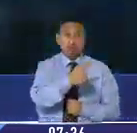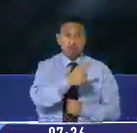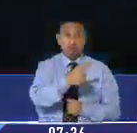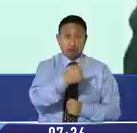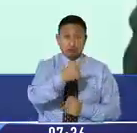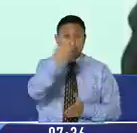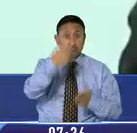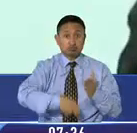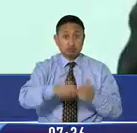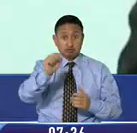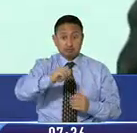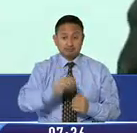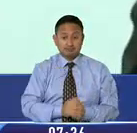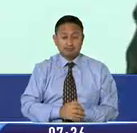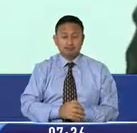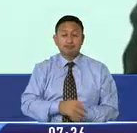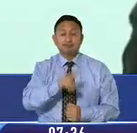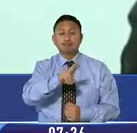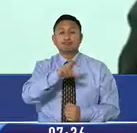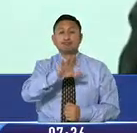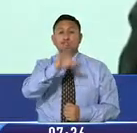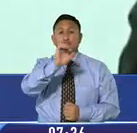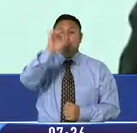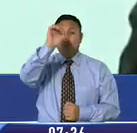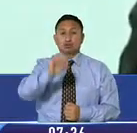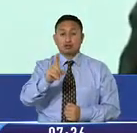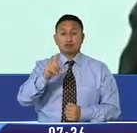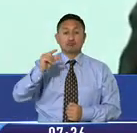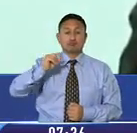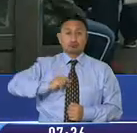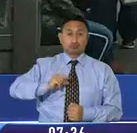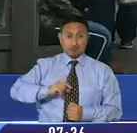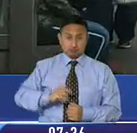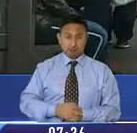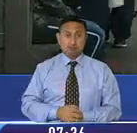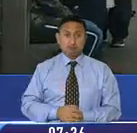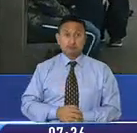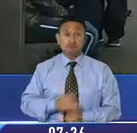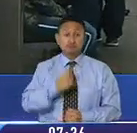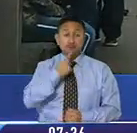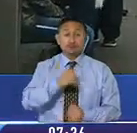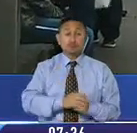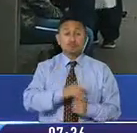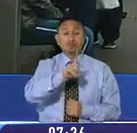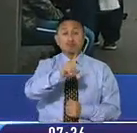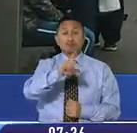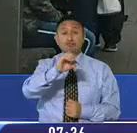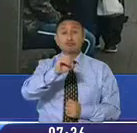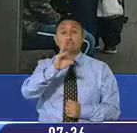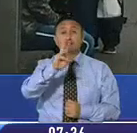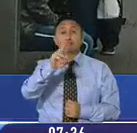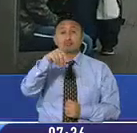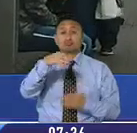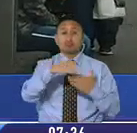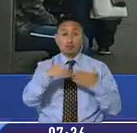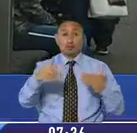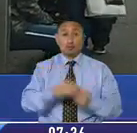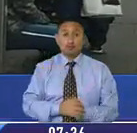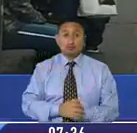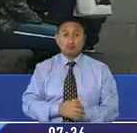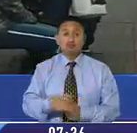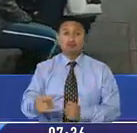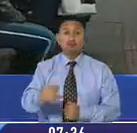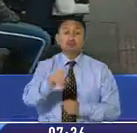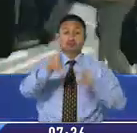mascarilla. Multas del 25% del salario básico unificado. Es decir, $106. En el caso de las operadoras,